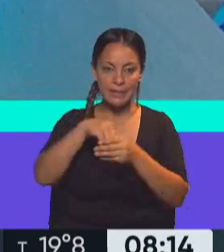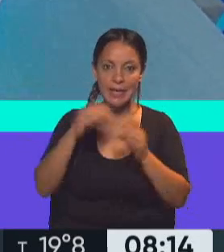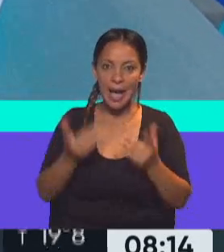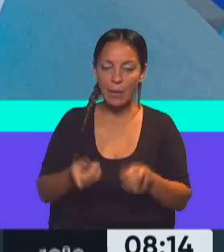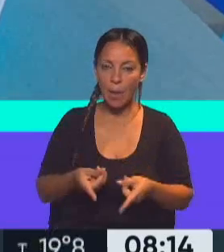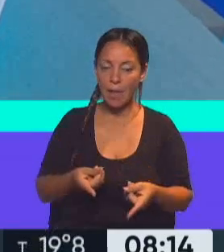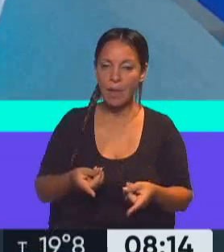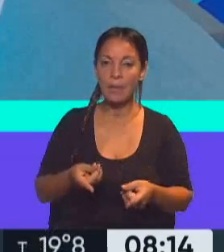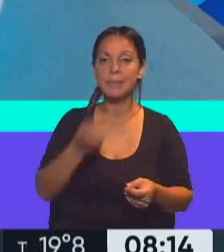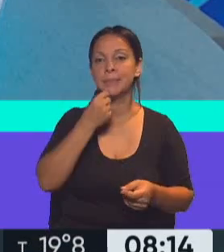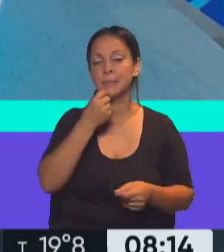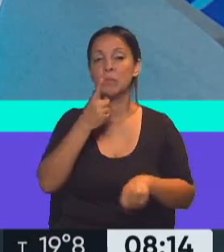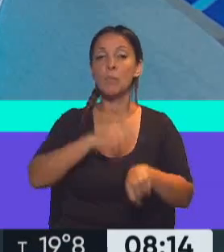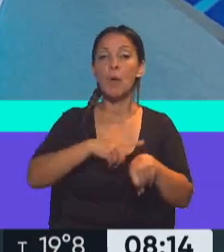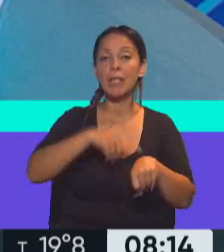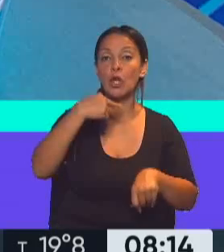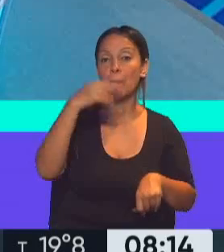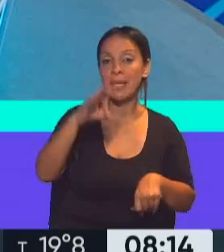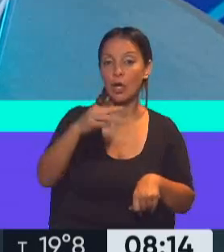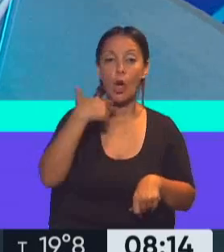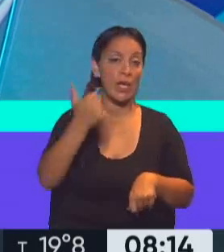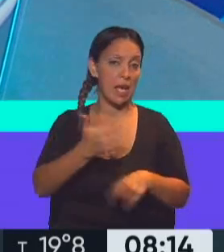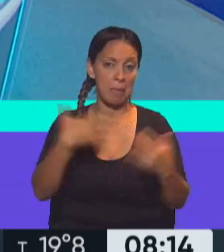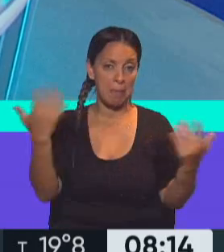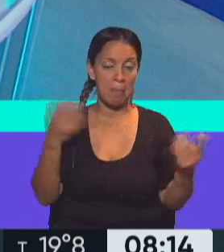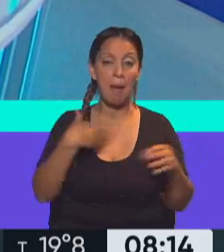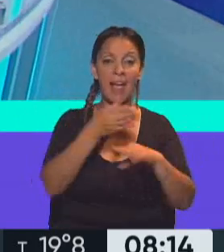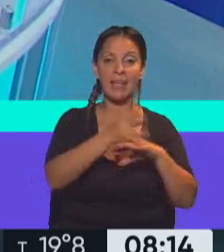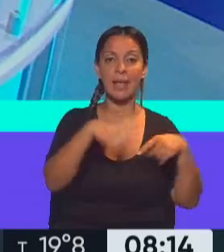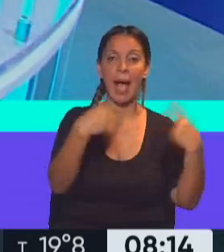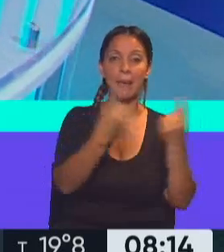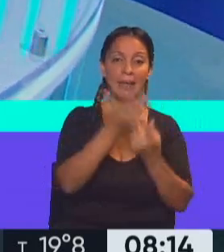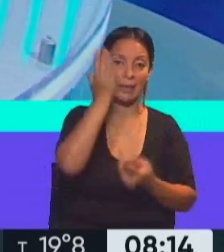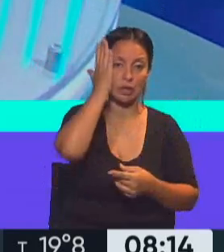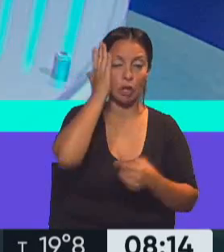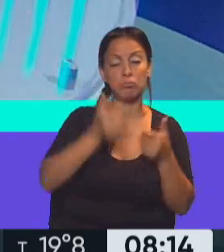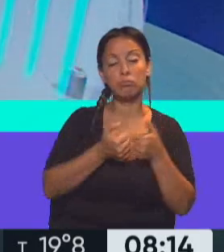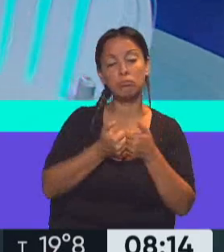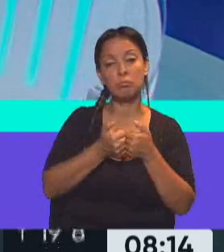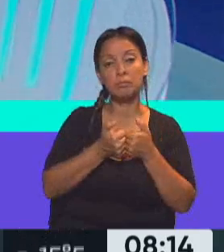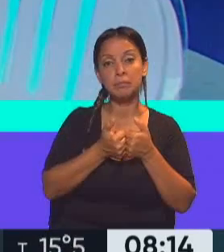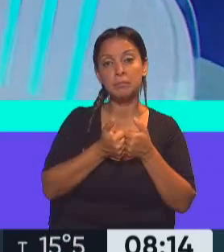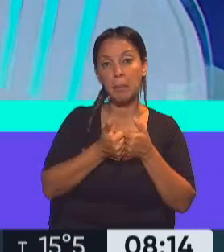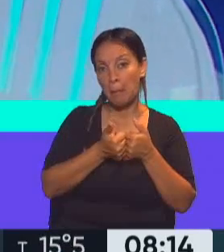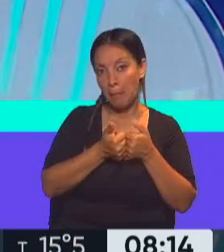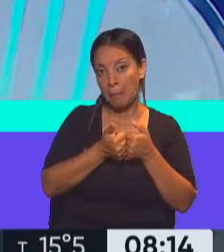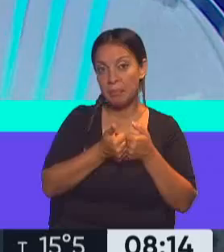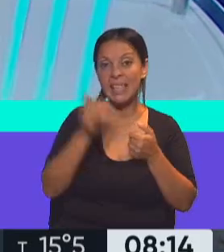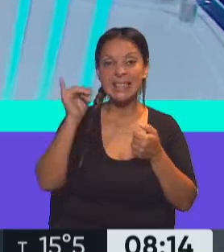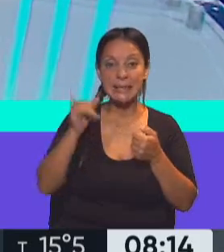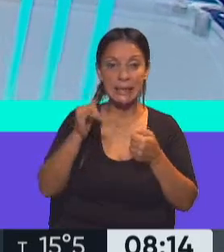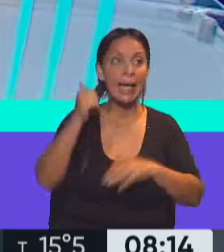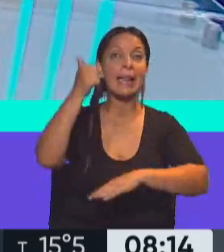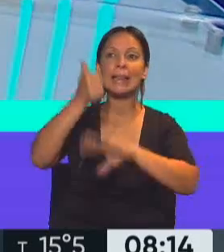que nuestro hijo o desde el momento que nuestra hija ingresa a su habitación con su dispositivo en la mano, sí,